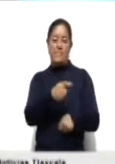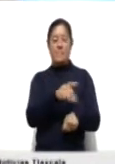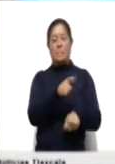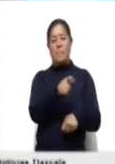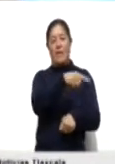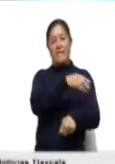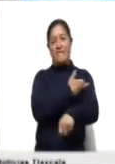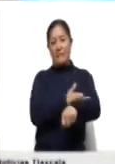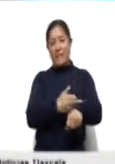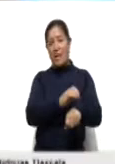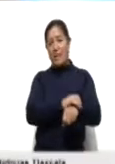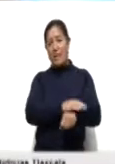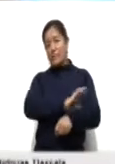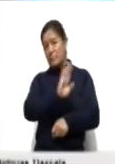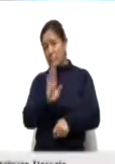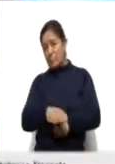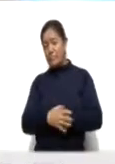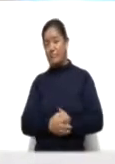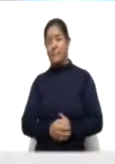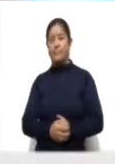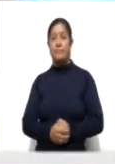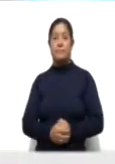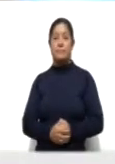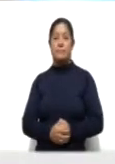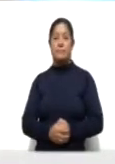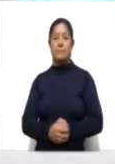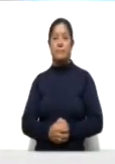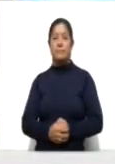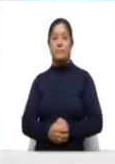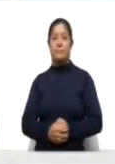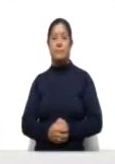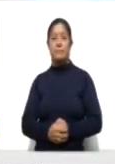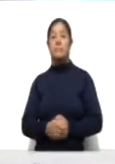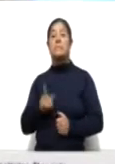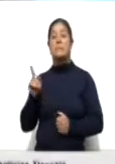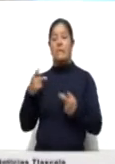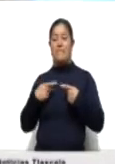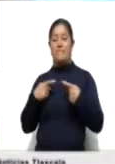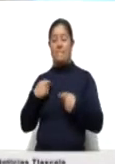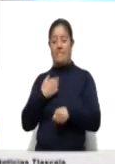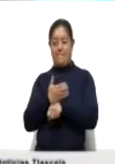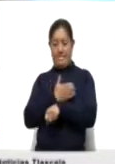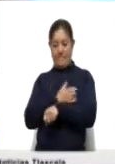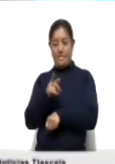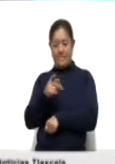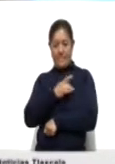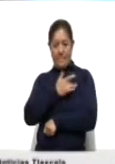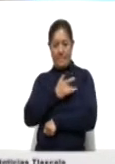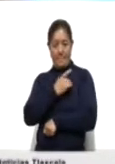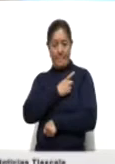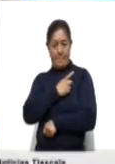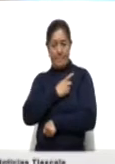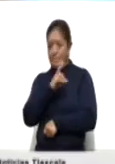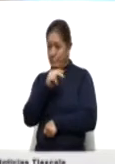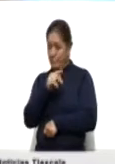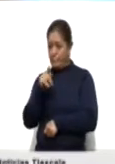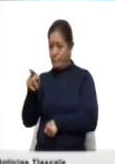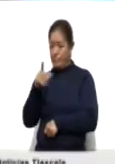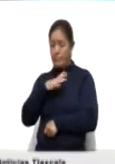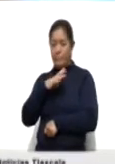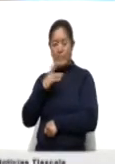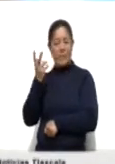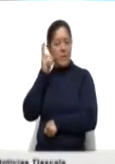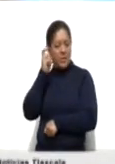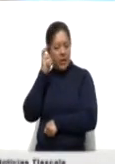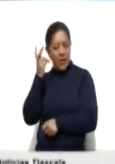Dice, ustedes en algún momento nos acompañaron y no nos sentimos solos. El hecho de que te hablan y que buscan incluso un